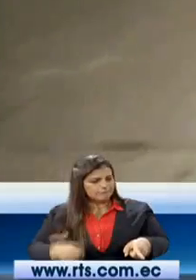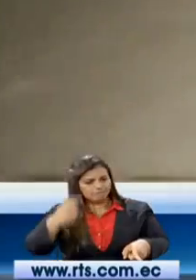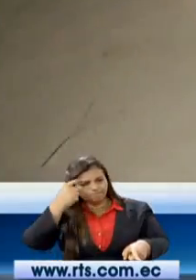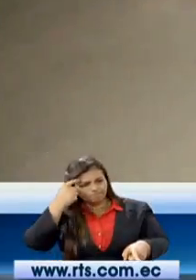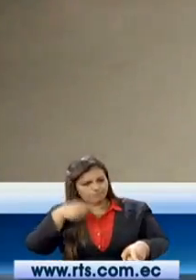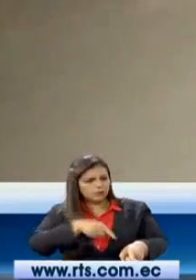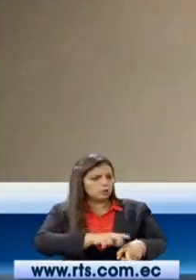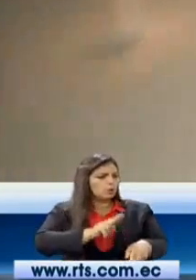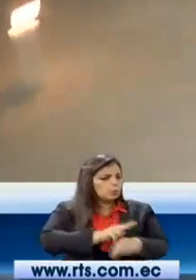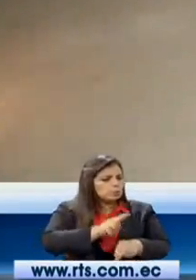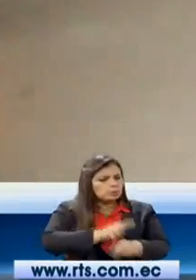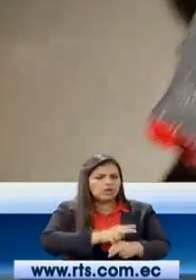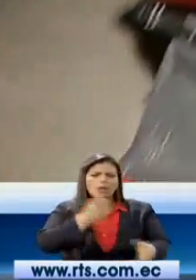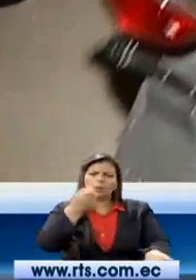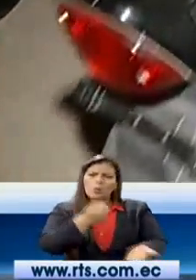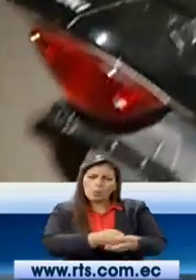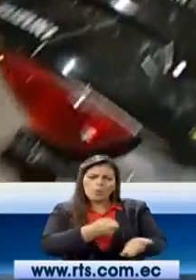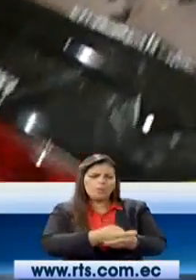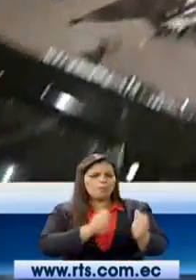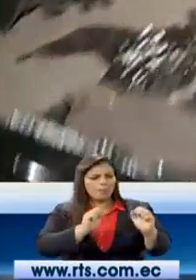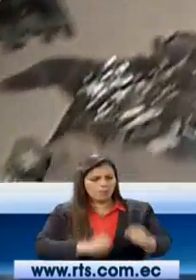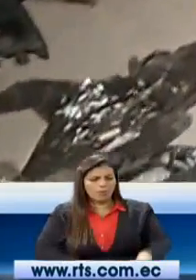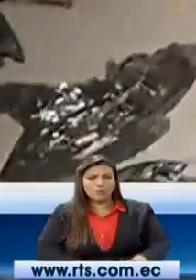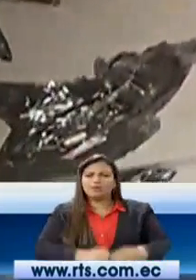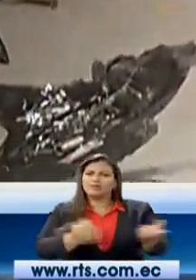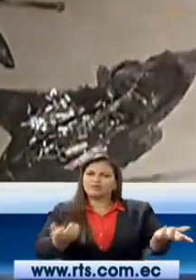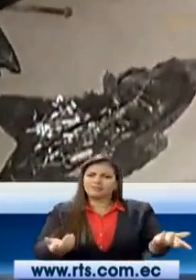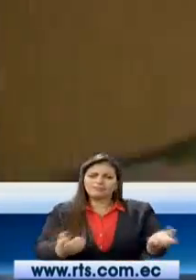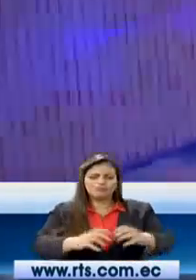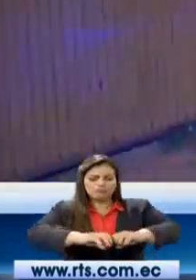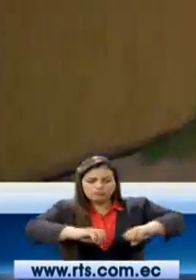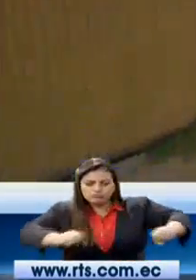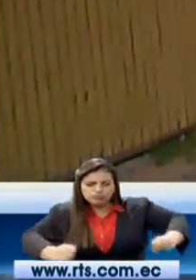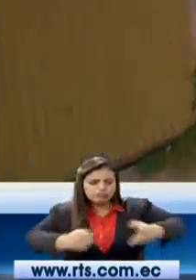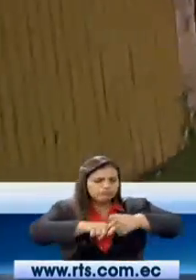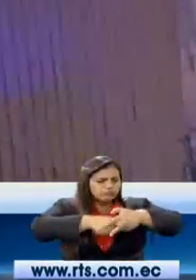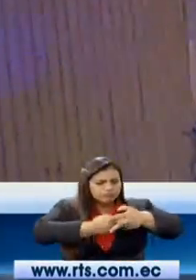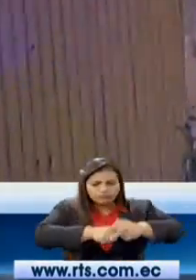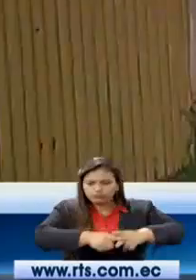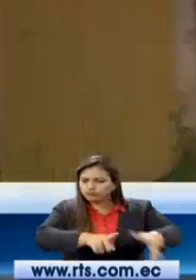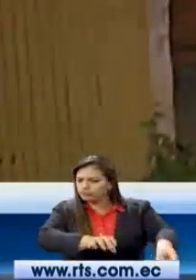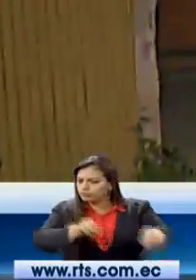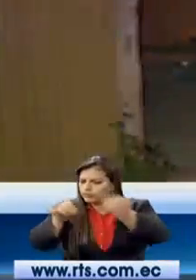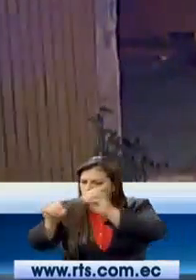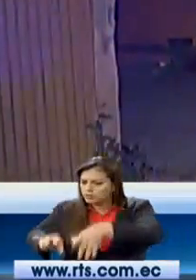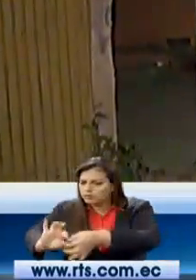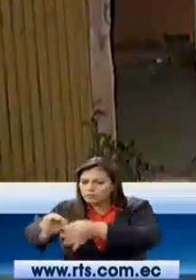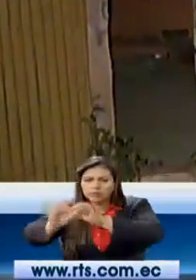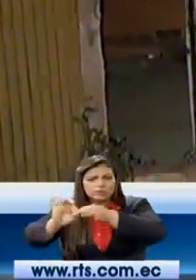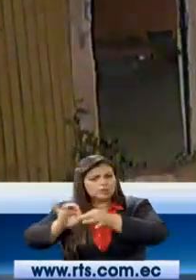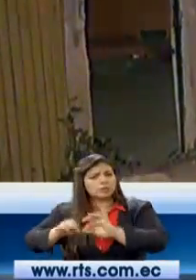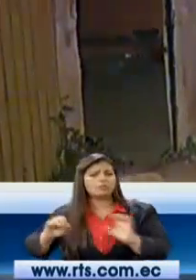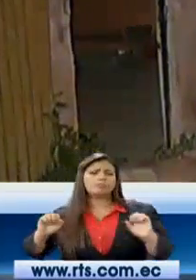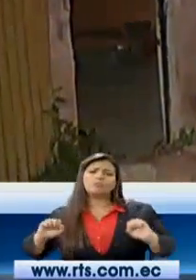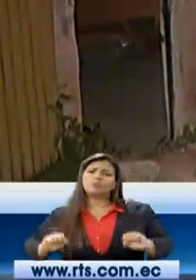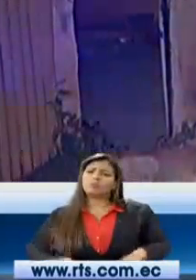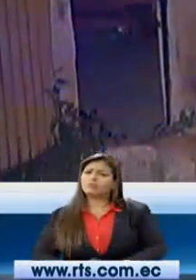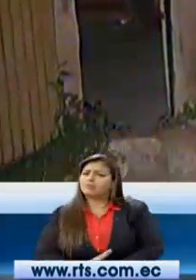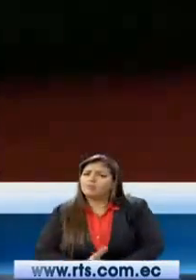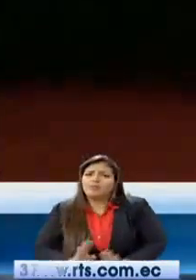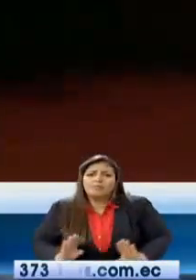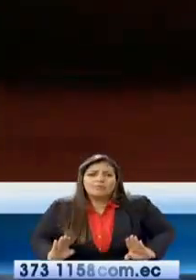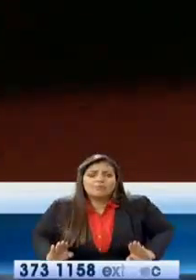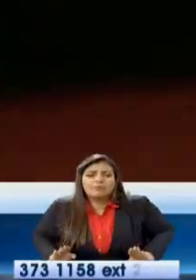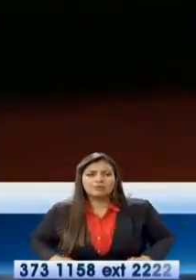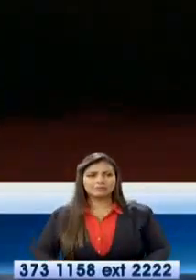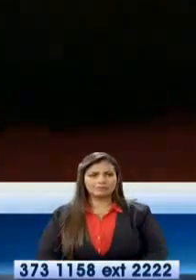robada. Asimismo estaban intercambiando las piezas a la otra moto que era del señor. Supuestamente esta casa está abandonada, pero como